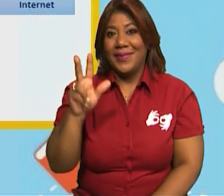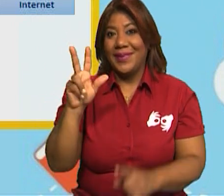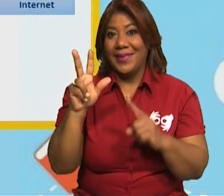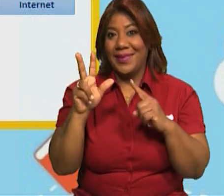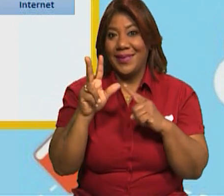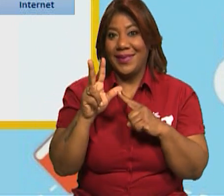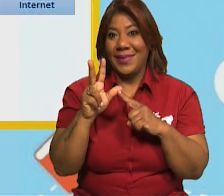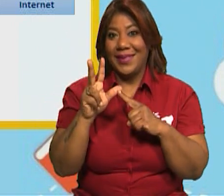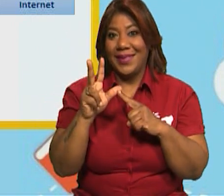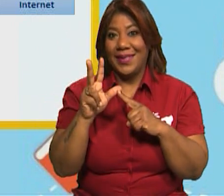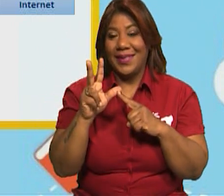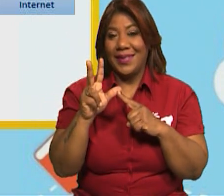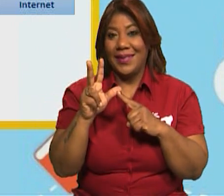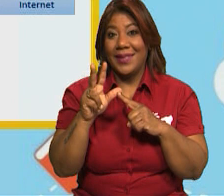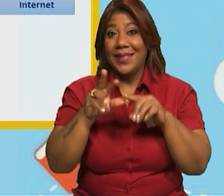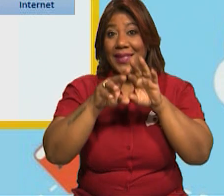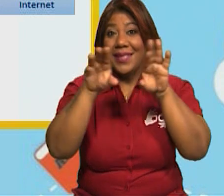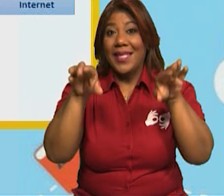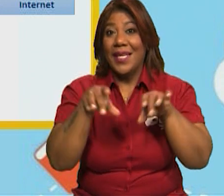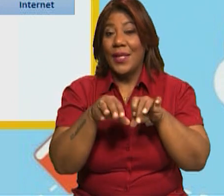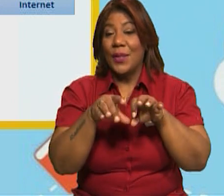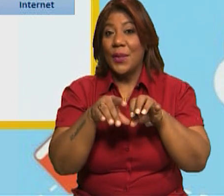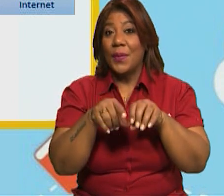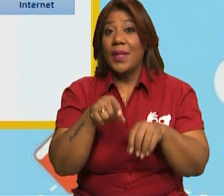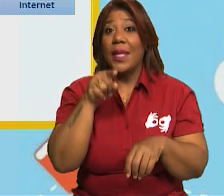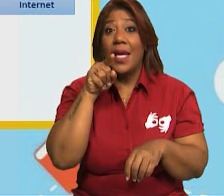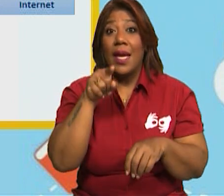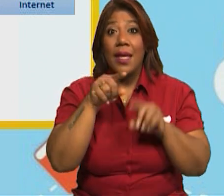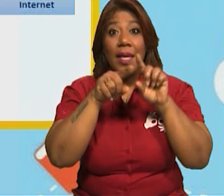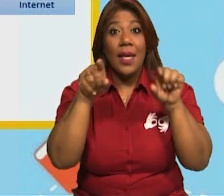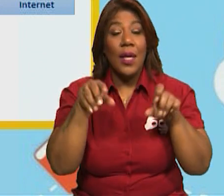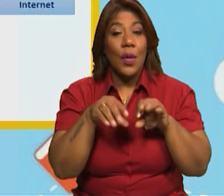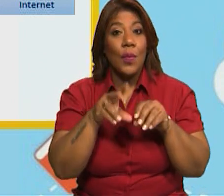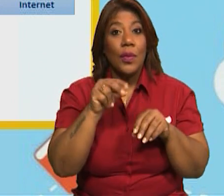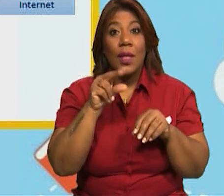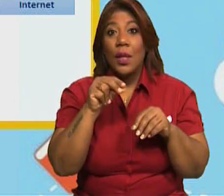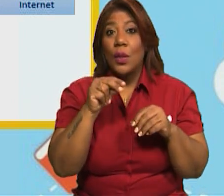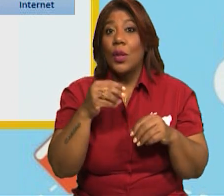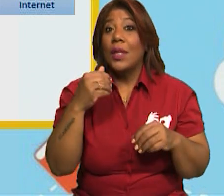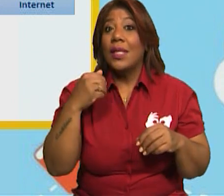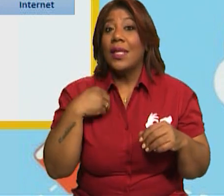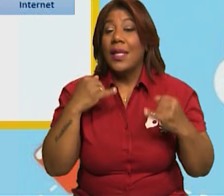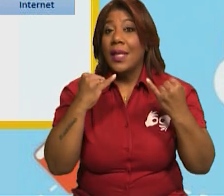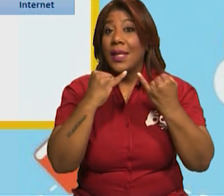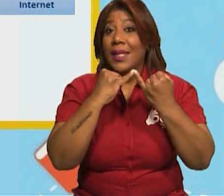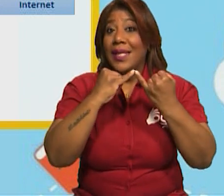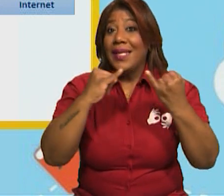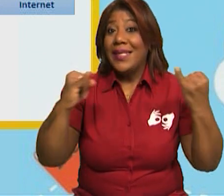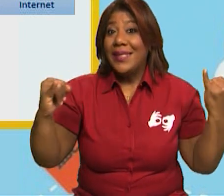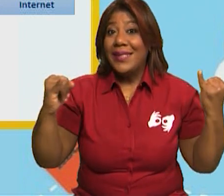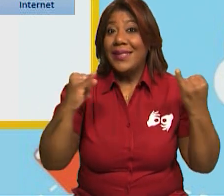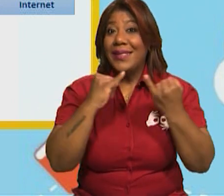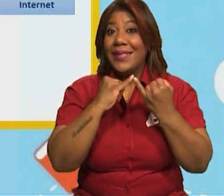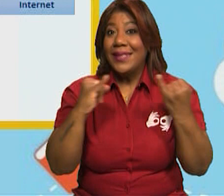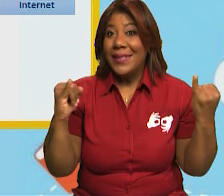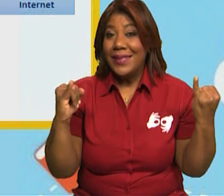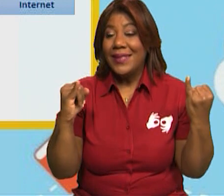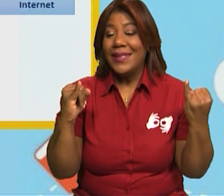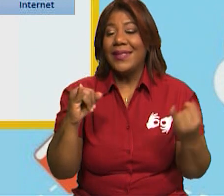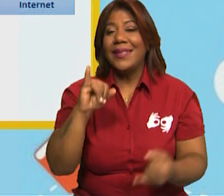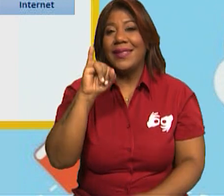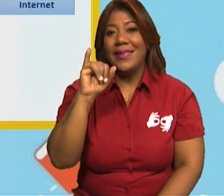un computador, pero recuerden que el computador debe tener internet para poder ser un medio